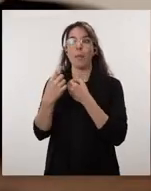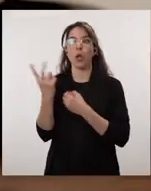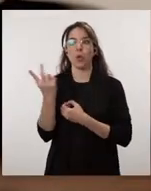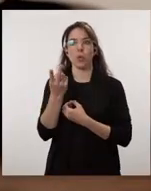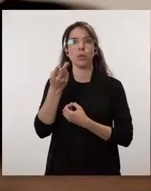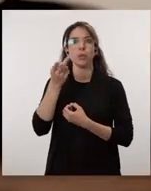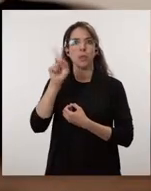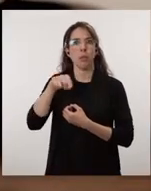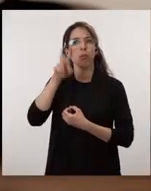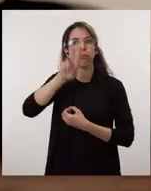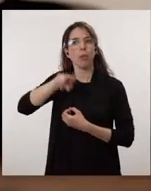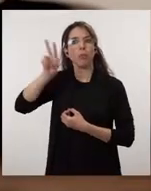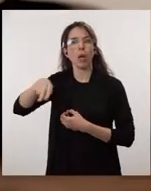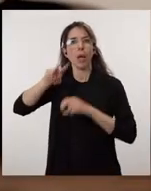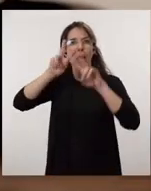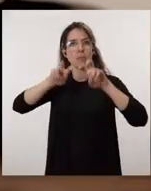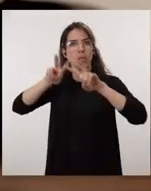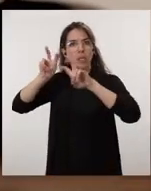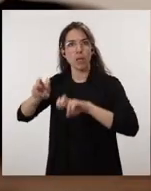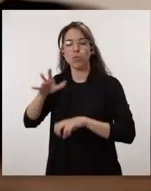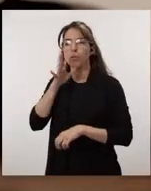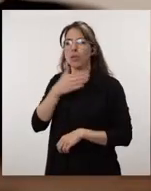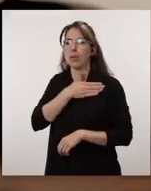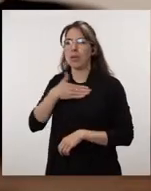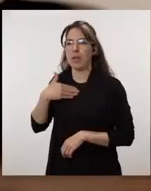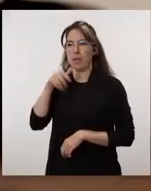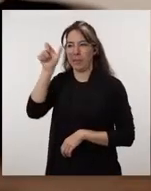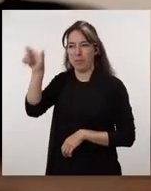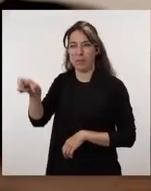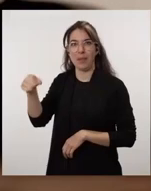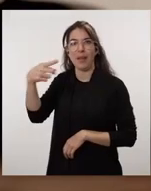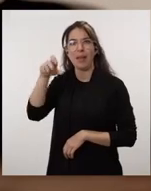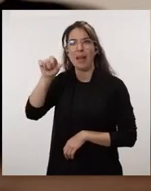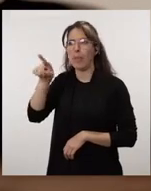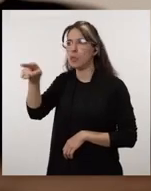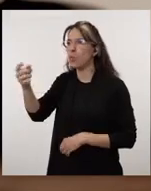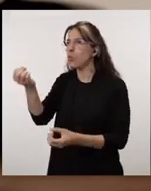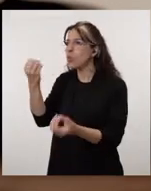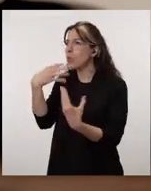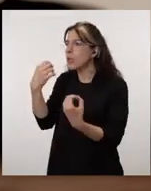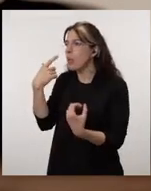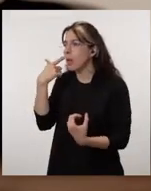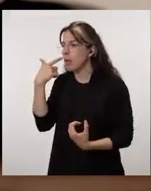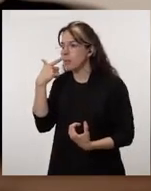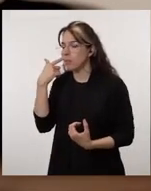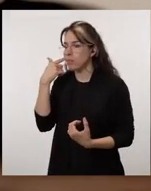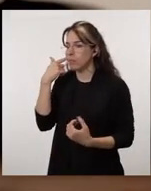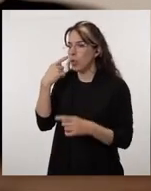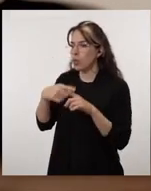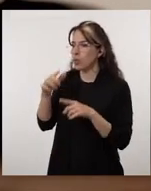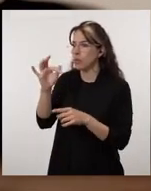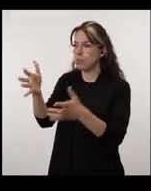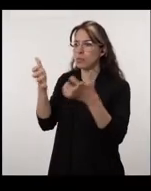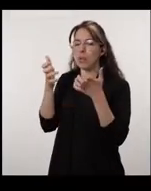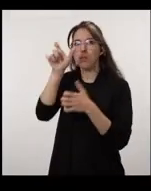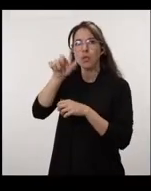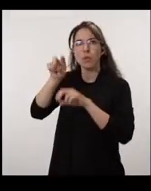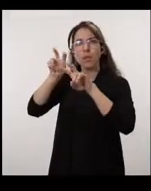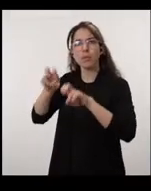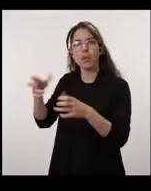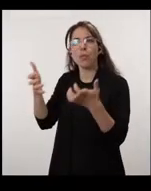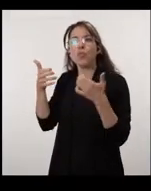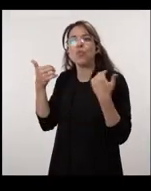gemma en tu caso en primera persona que me contarás cuáles son los beneficios que os aporta a los investigadores pues claramente el